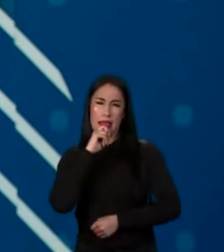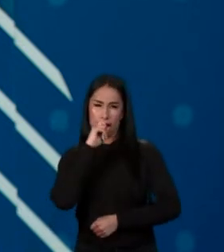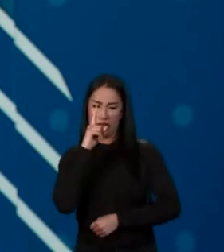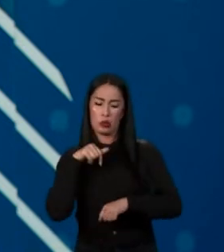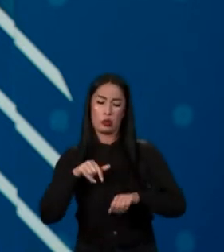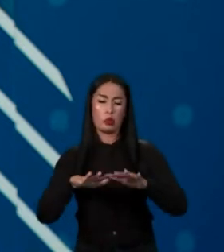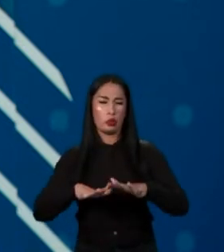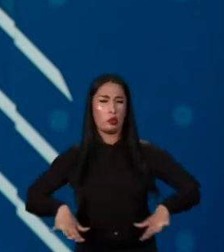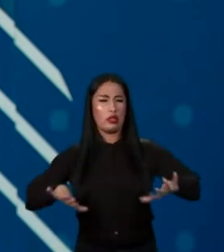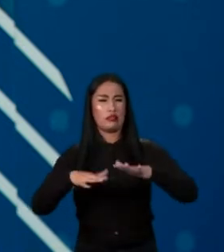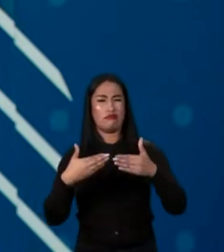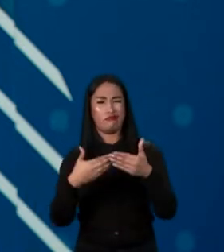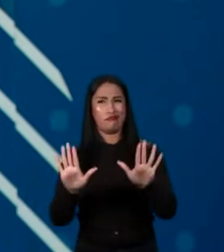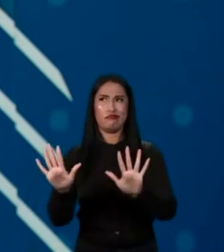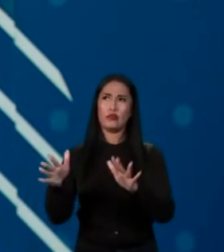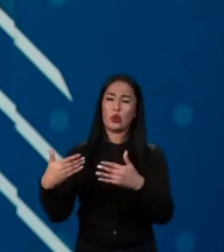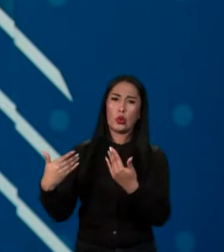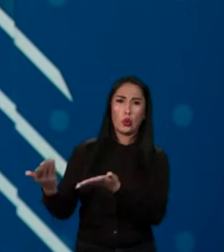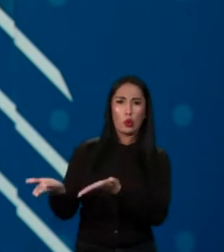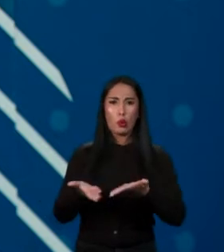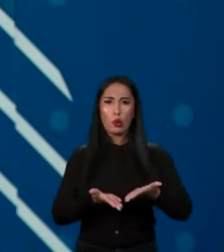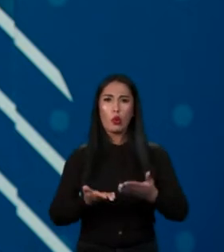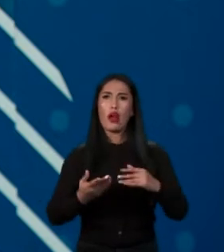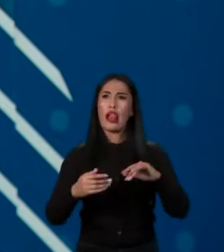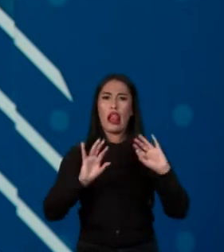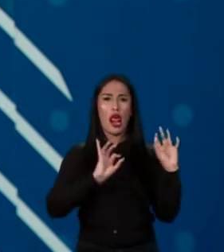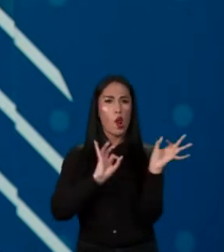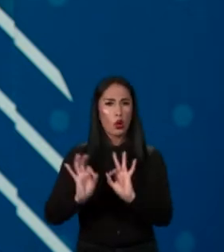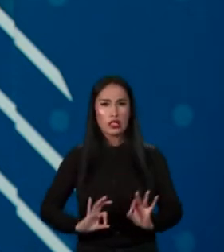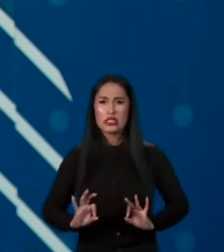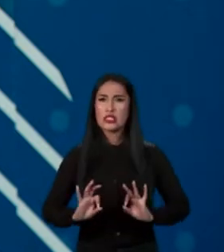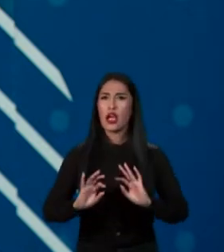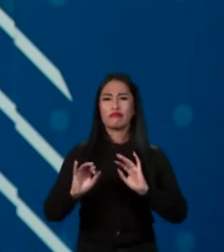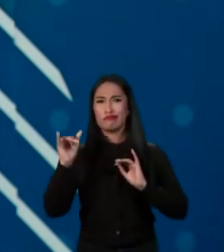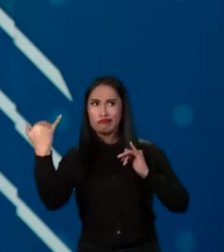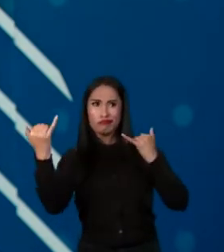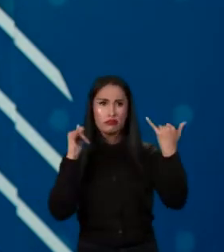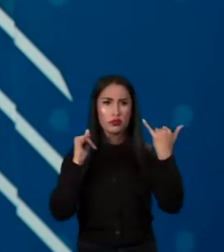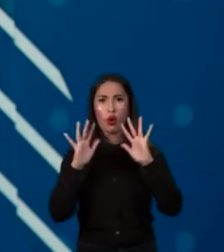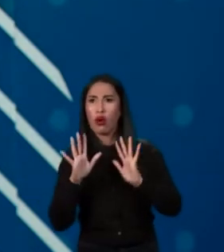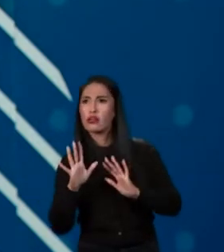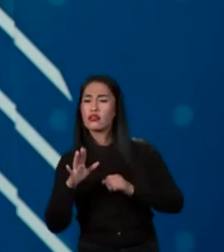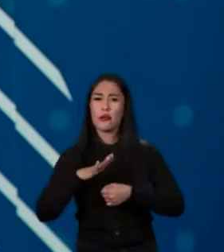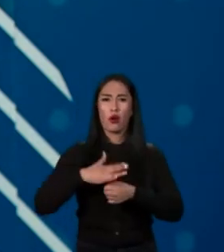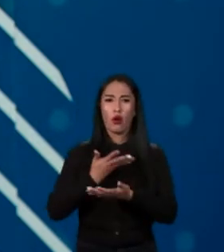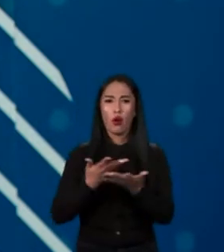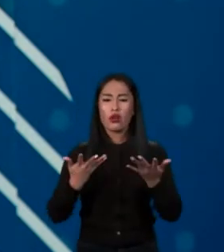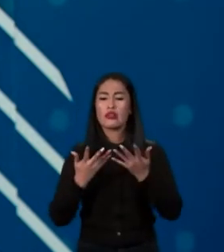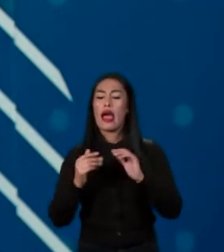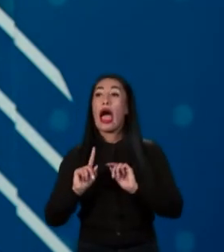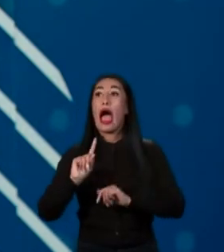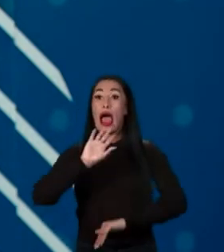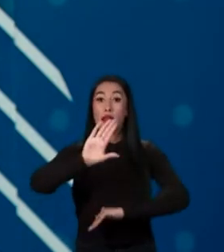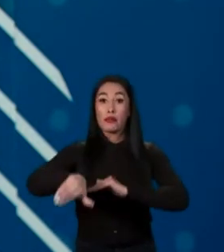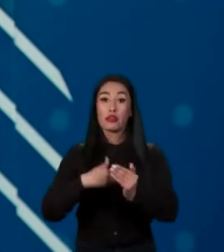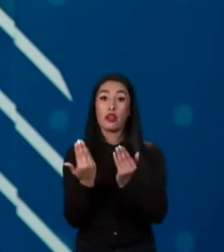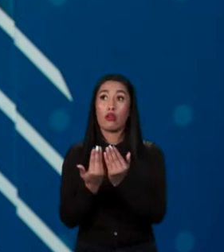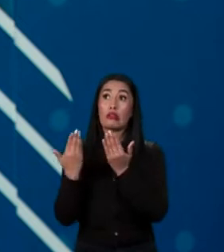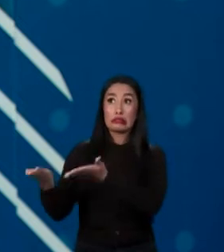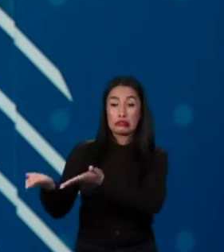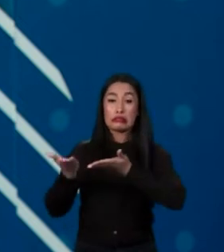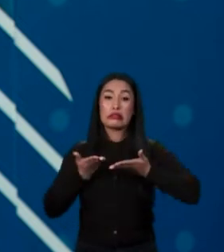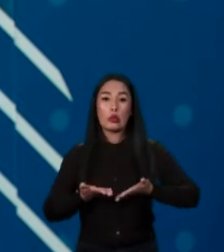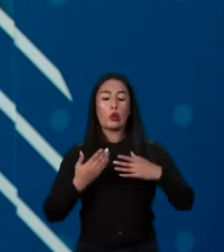proveer la logística y la colaboración a el equipo del ministerio de educación para realizar este importante